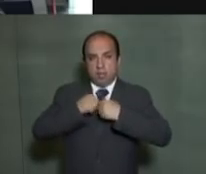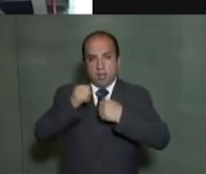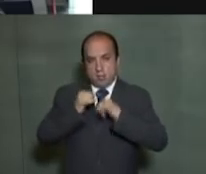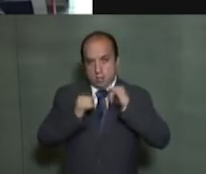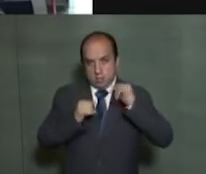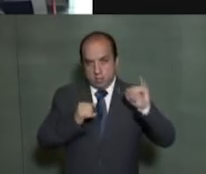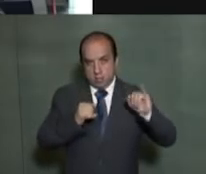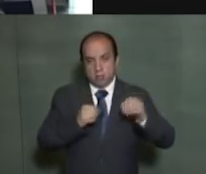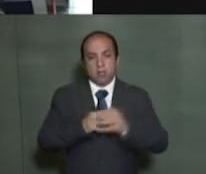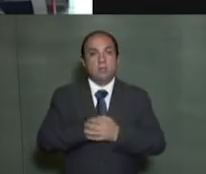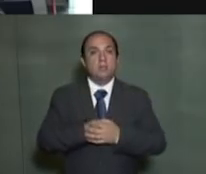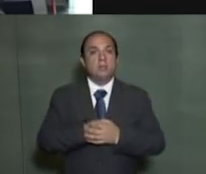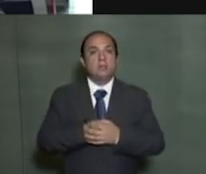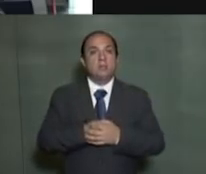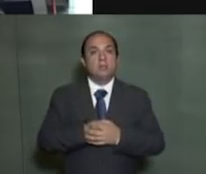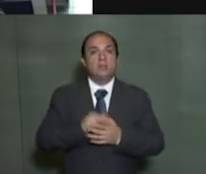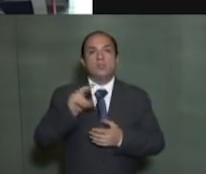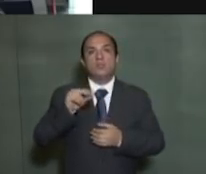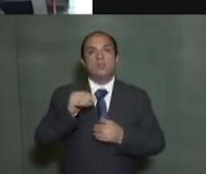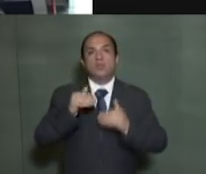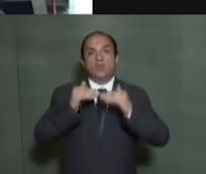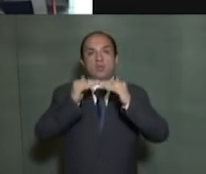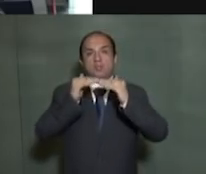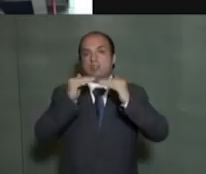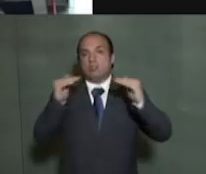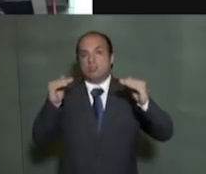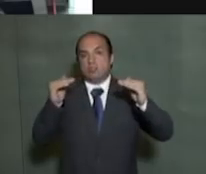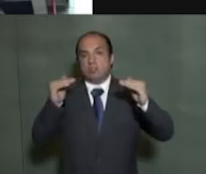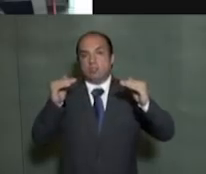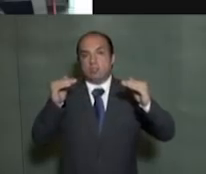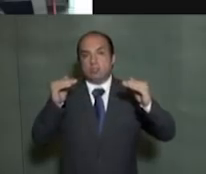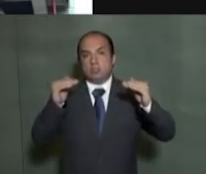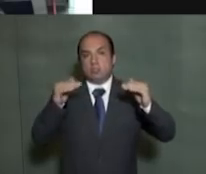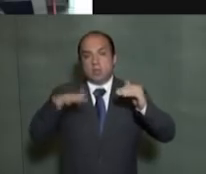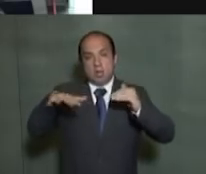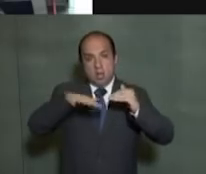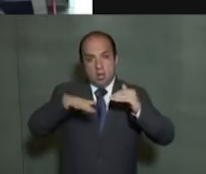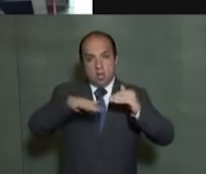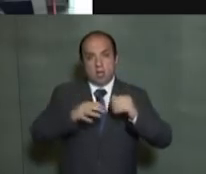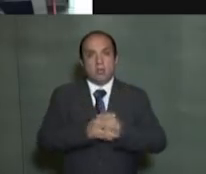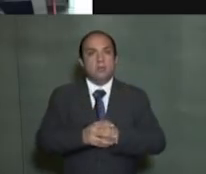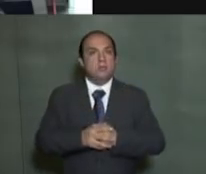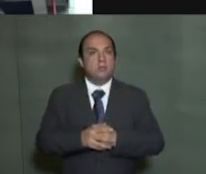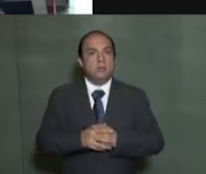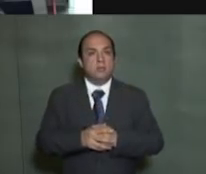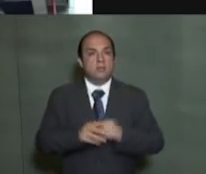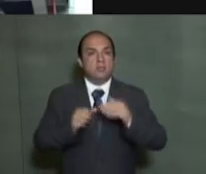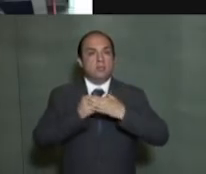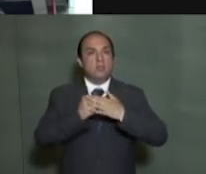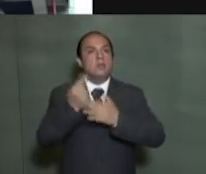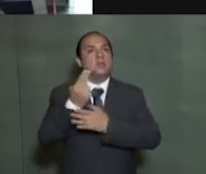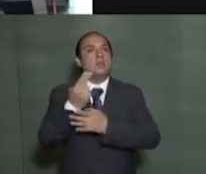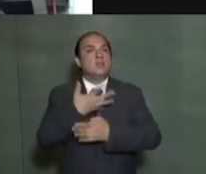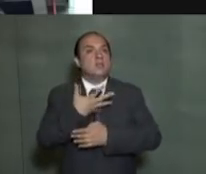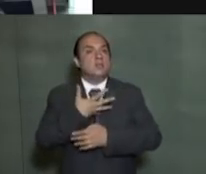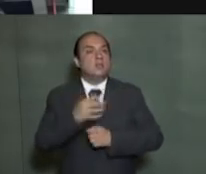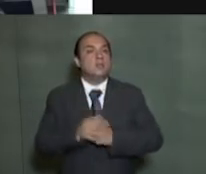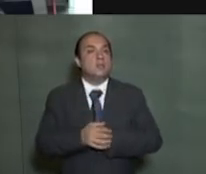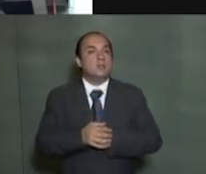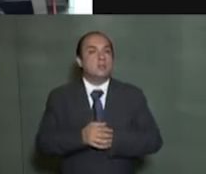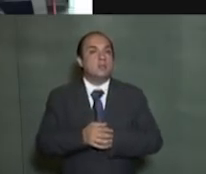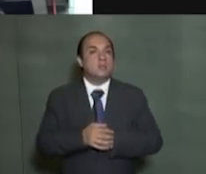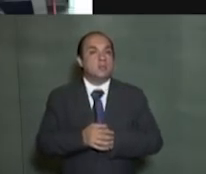izquierda, no son totalmente perpendiculares al eje de las traves portantes, como debiera de ser de acuerdo